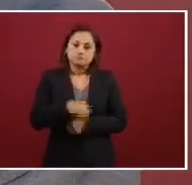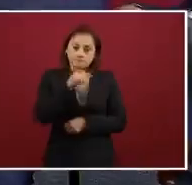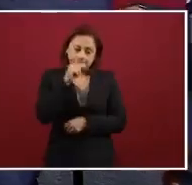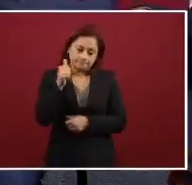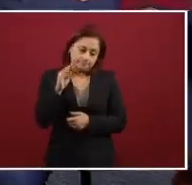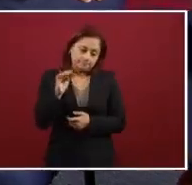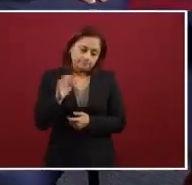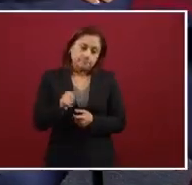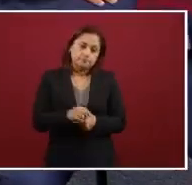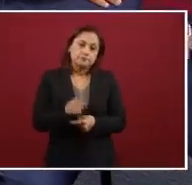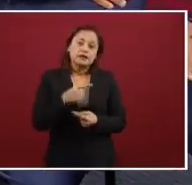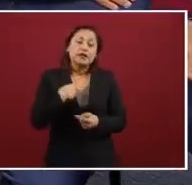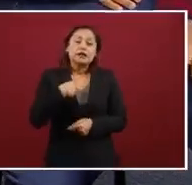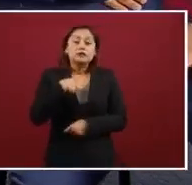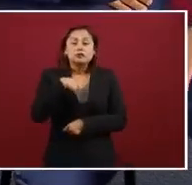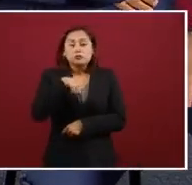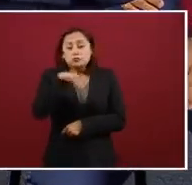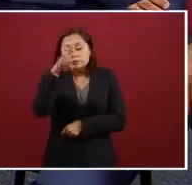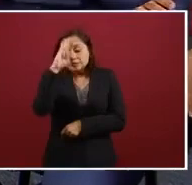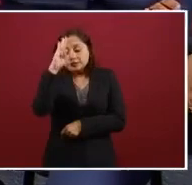bien.